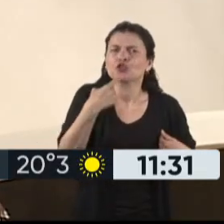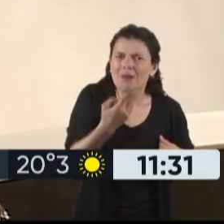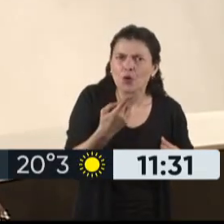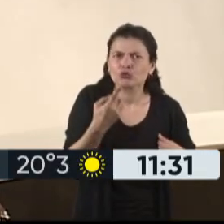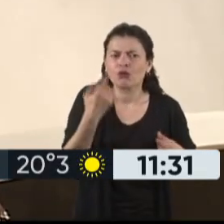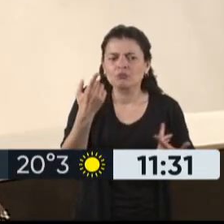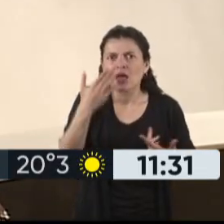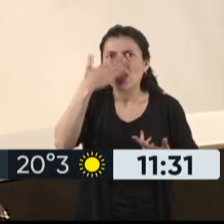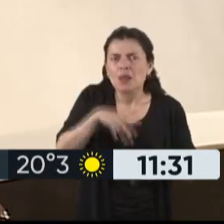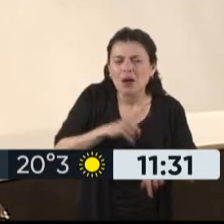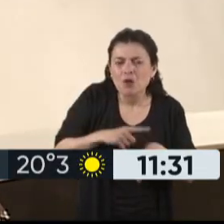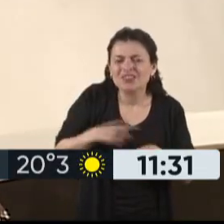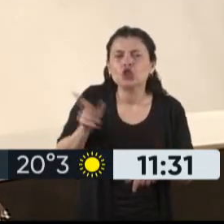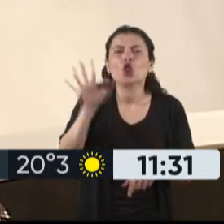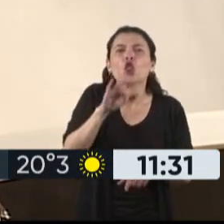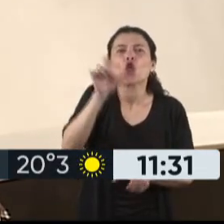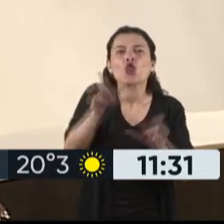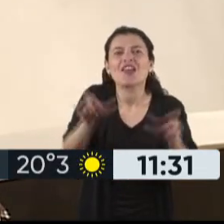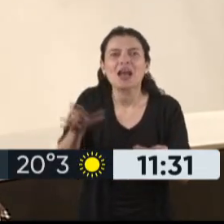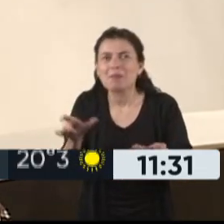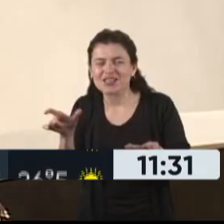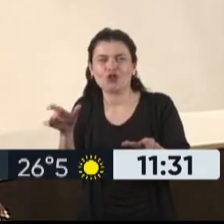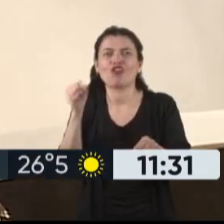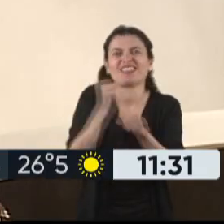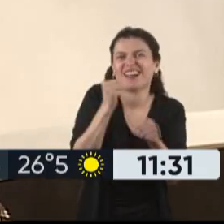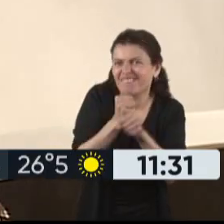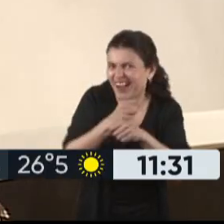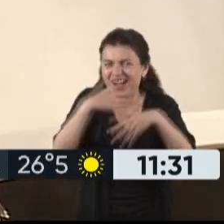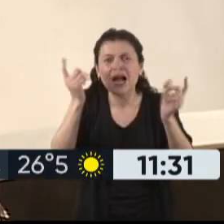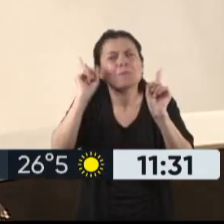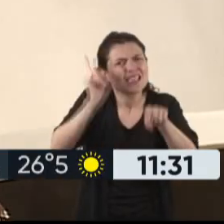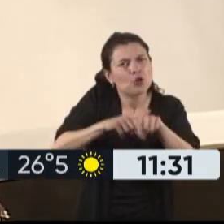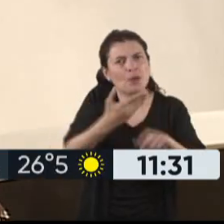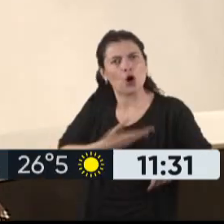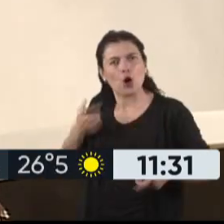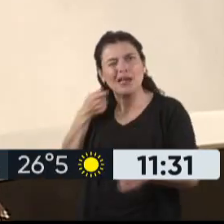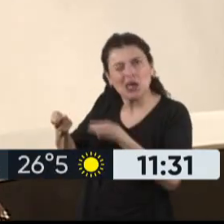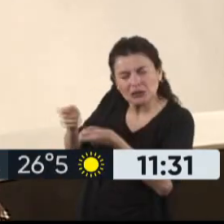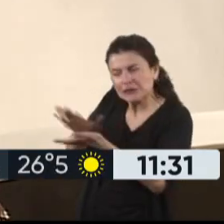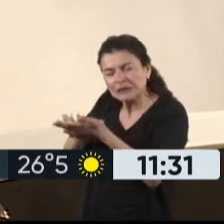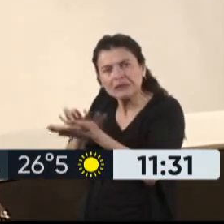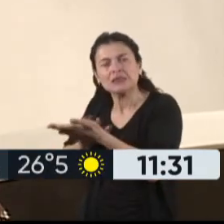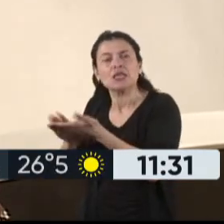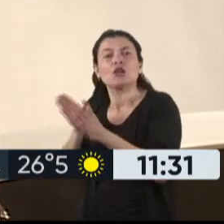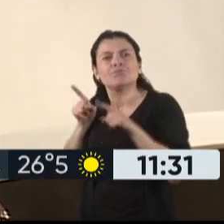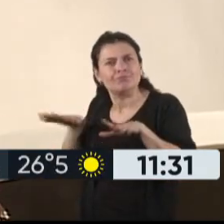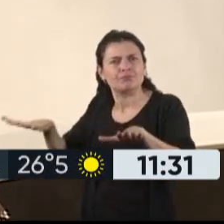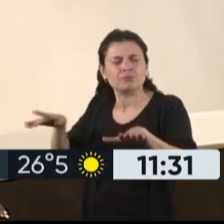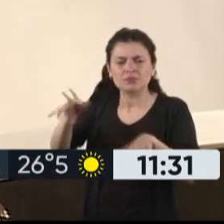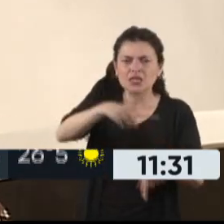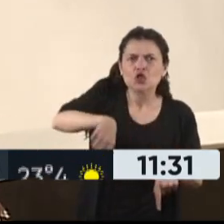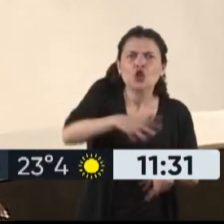puede tener en el día a día, más allá de lo que se vaya a negociar o no ahora, cuando realice este viaje el equipo